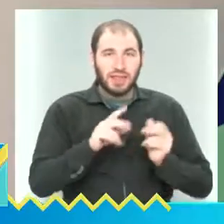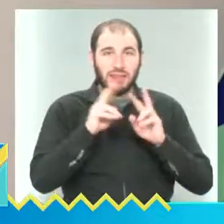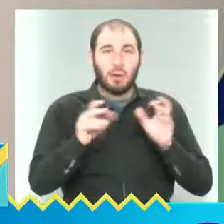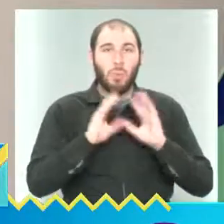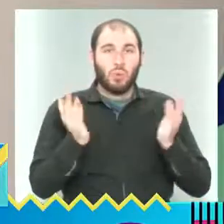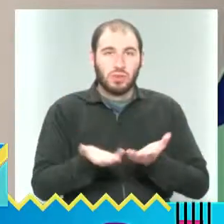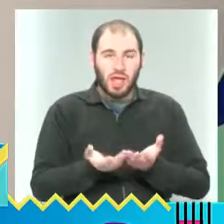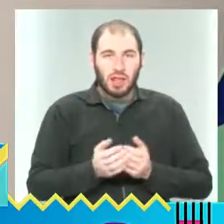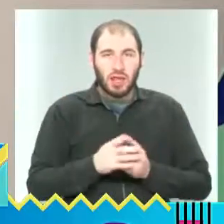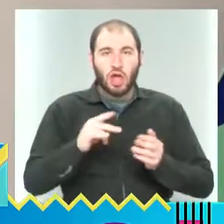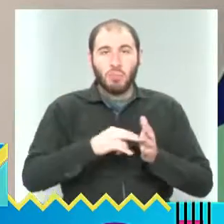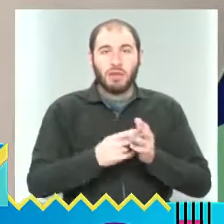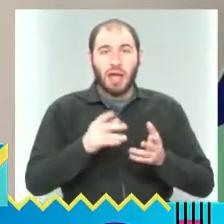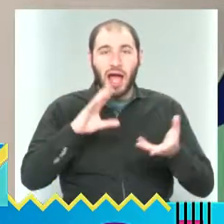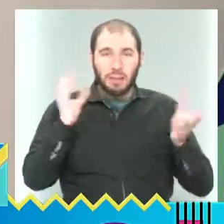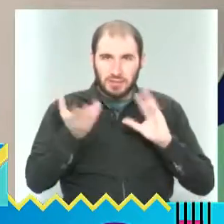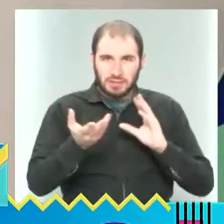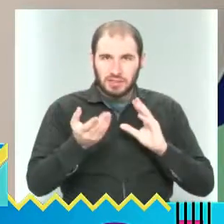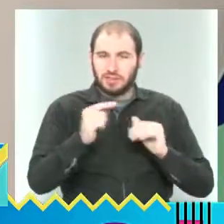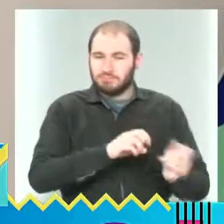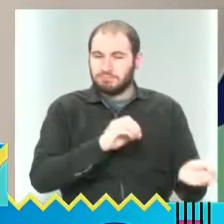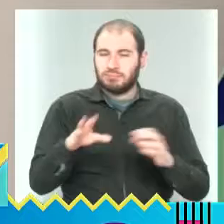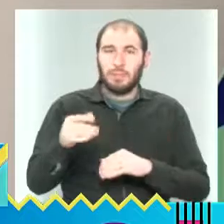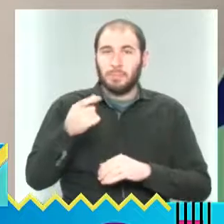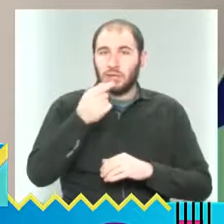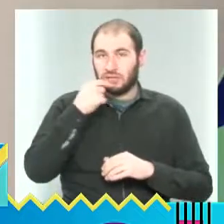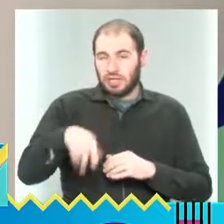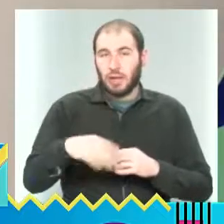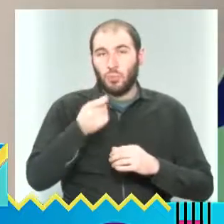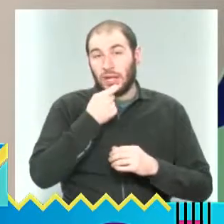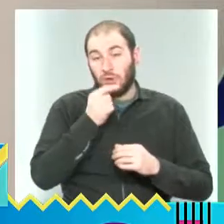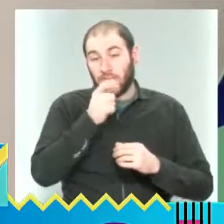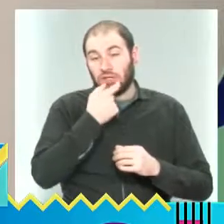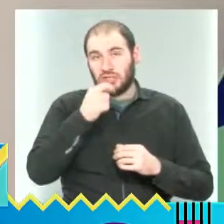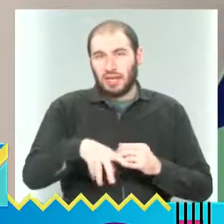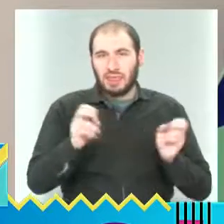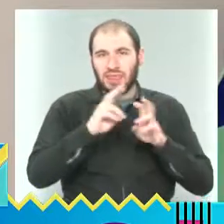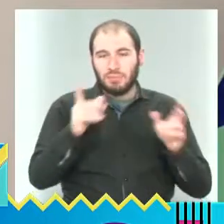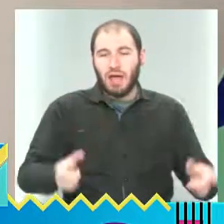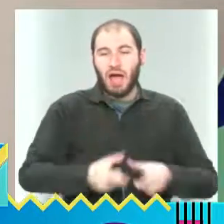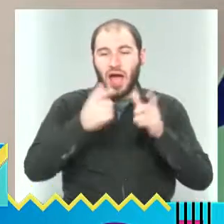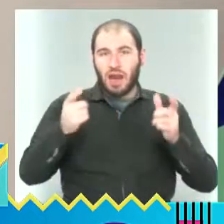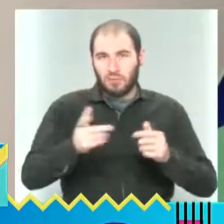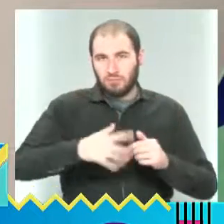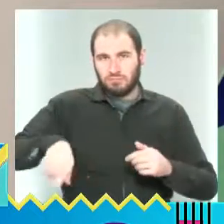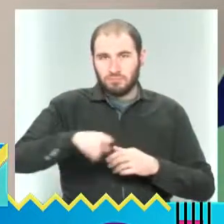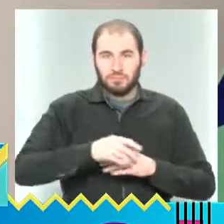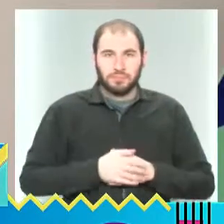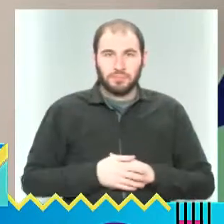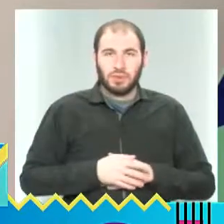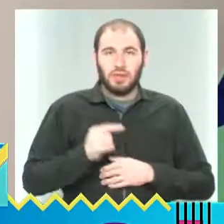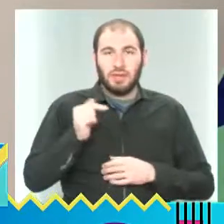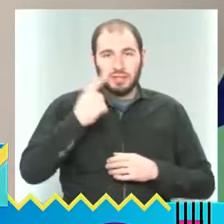global de la problemática ambiental la podemos trasladar a nivel local, por ejemplo con los mendocinos, con el tema del arbolado y otros temas cercanos. Eso es